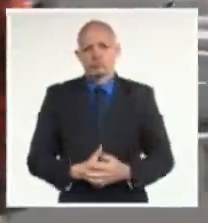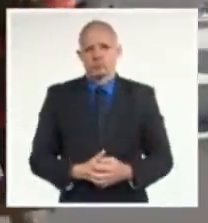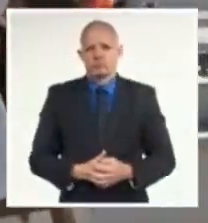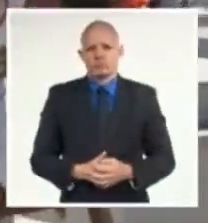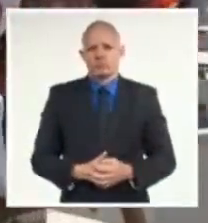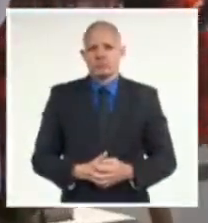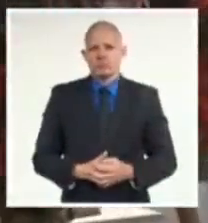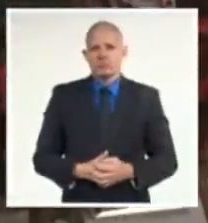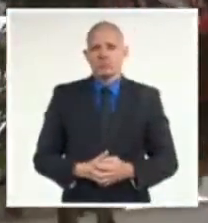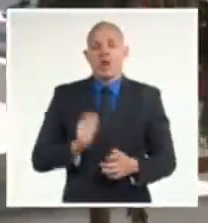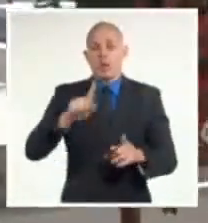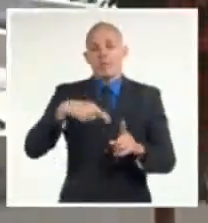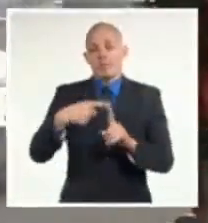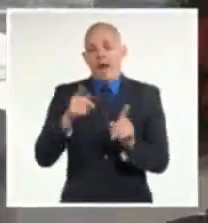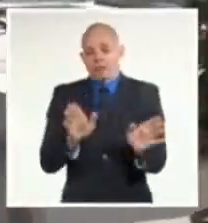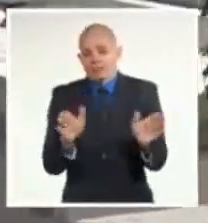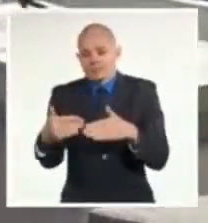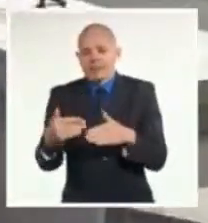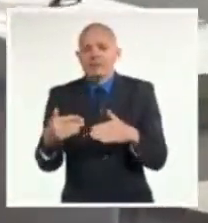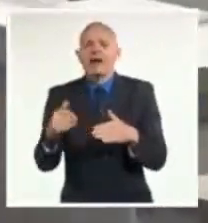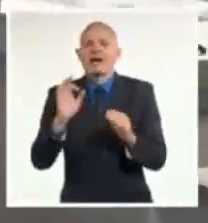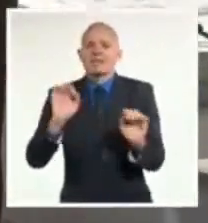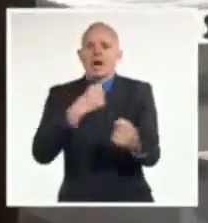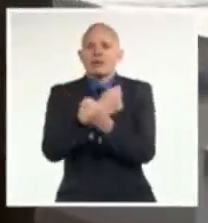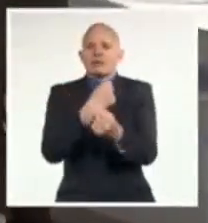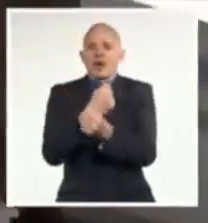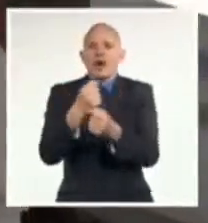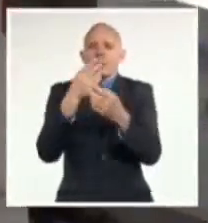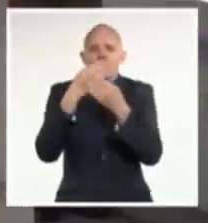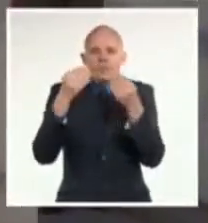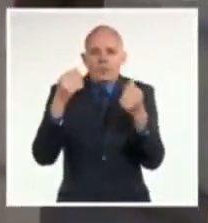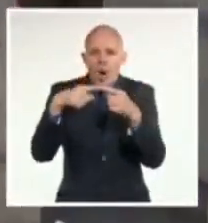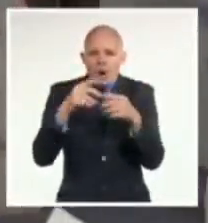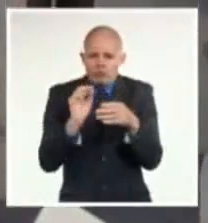Bermúdez, y depositaron en la tumba la urna cineraria.